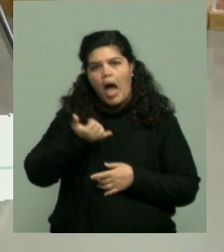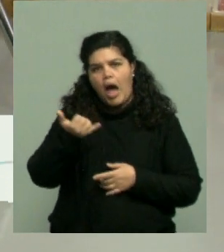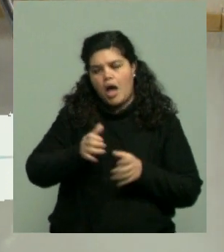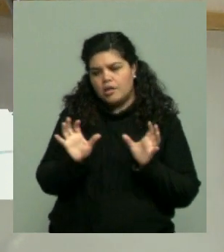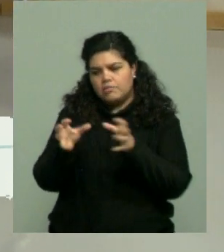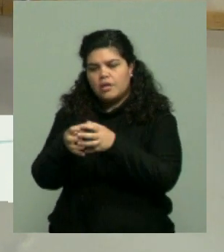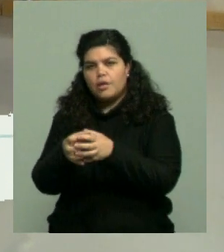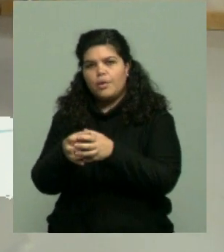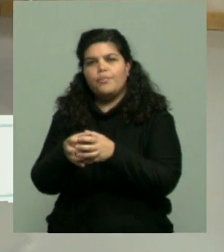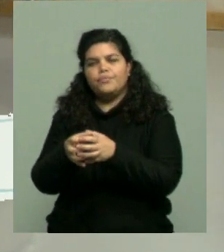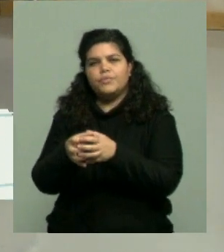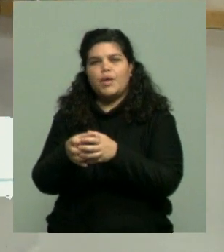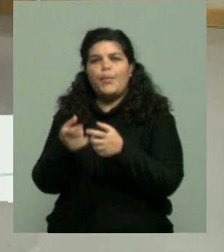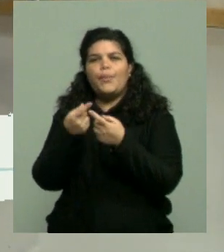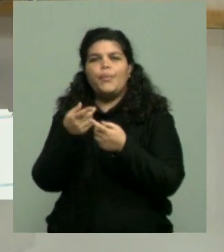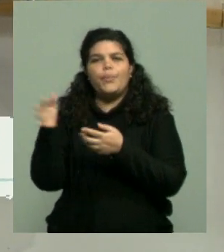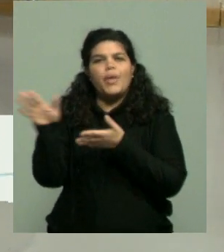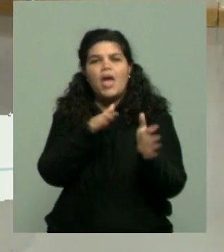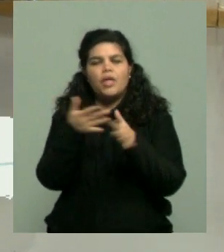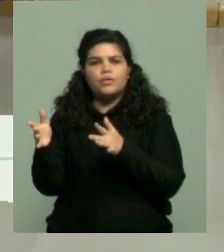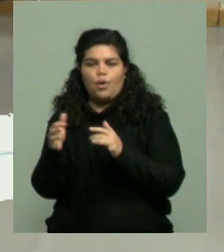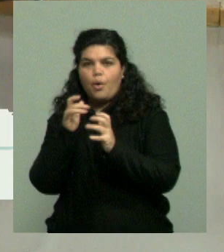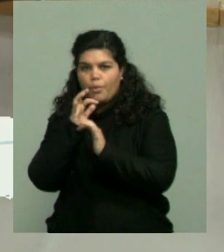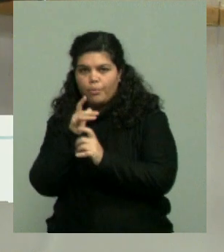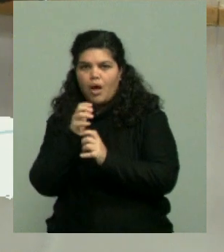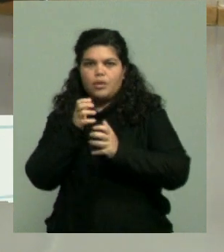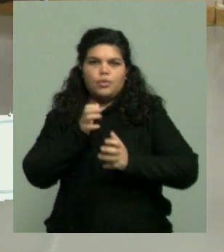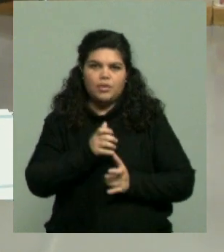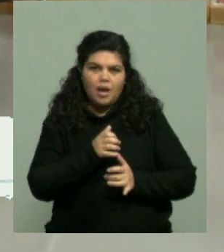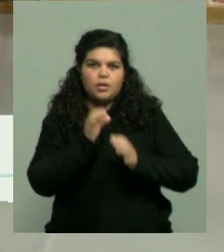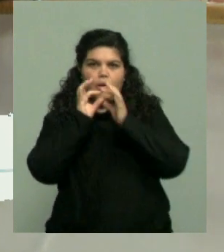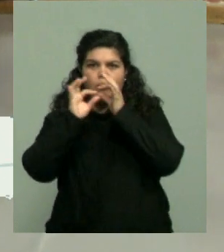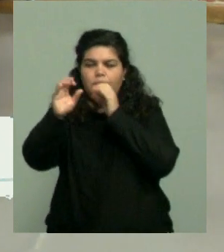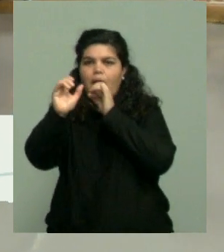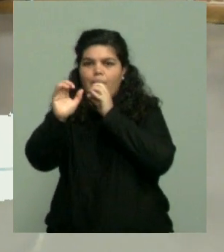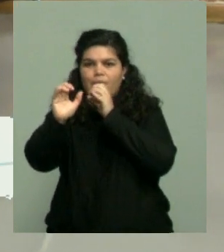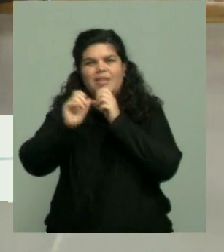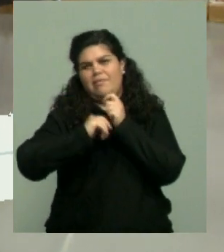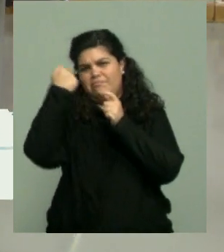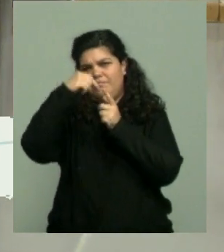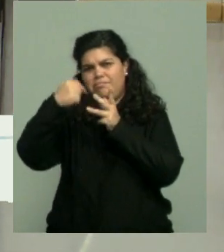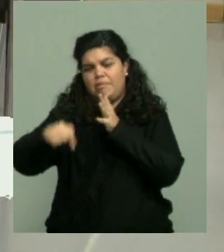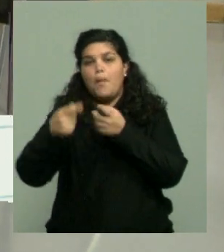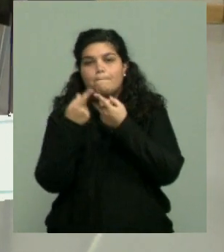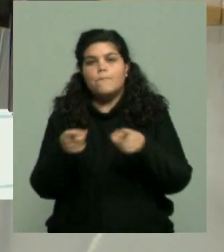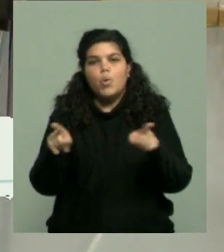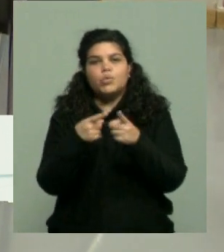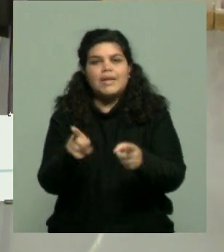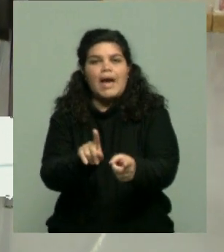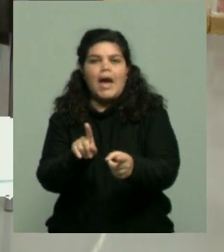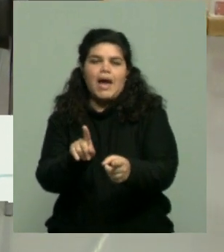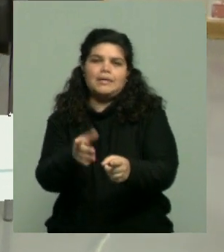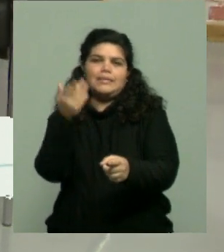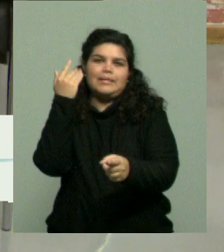flauta, clarinete, saxo y trompeta, entonces, y ahí hay estudiantes de carreras de música clásica y también